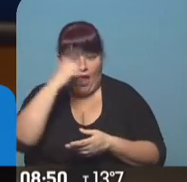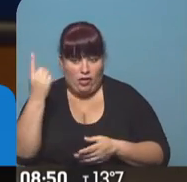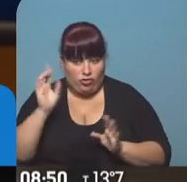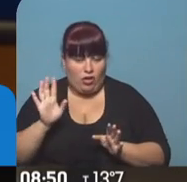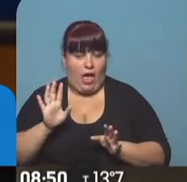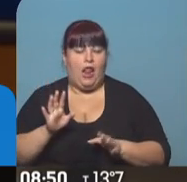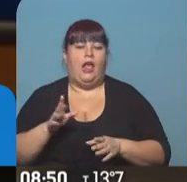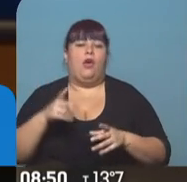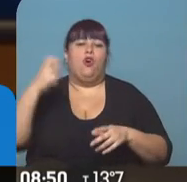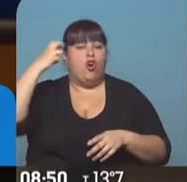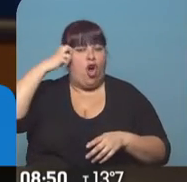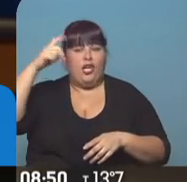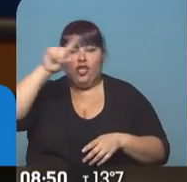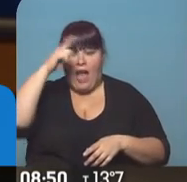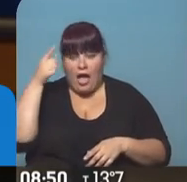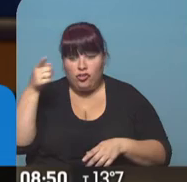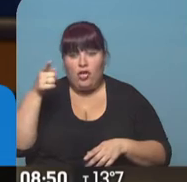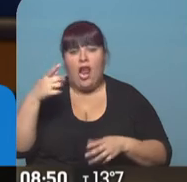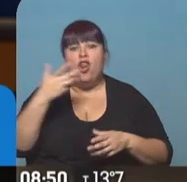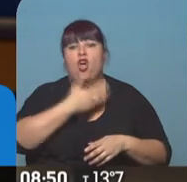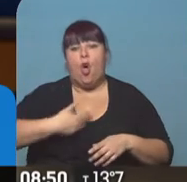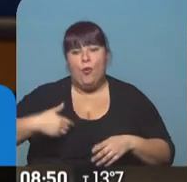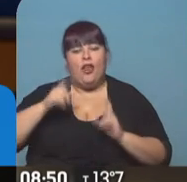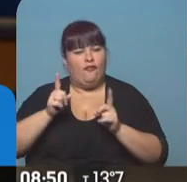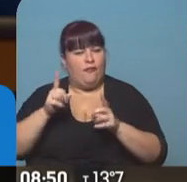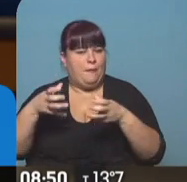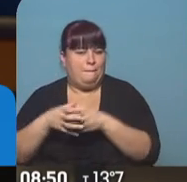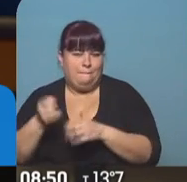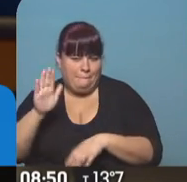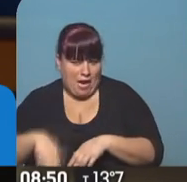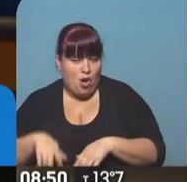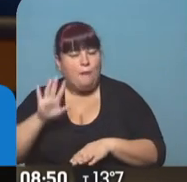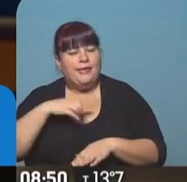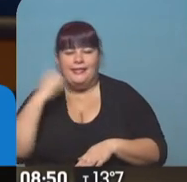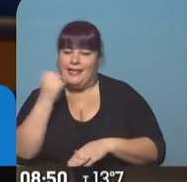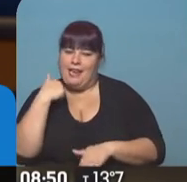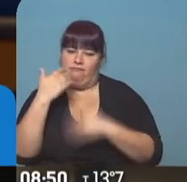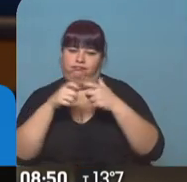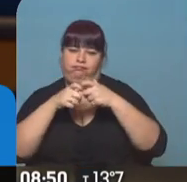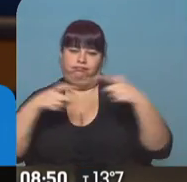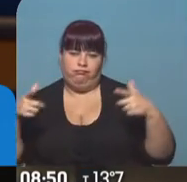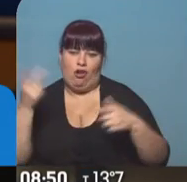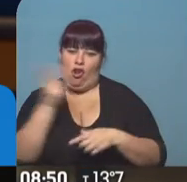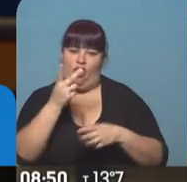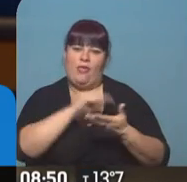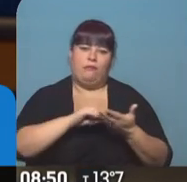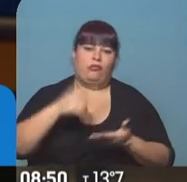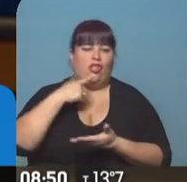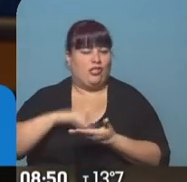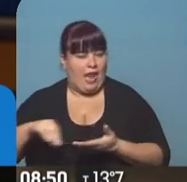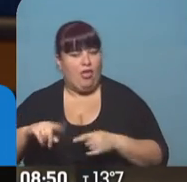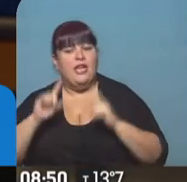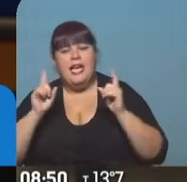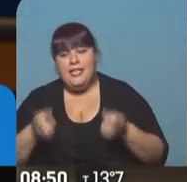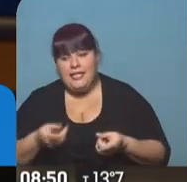en un congreso de la nación donde el oficialismo va a seguir en minoría pero donde aspiramos a crecer en ambas cámaras y además